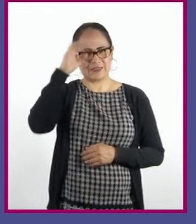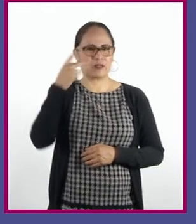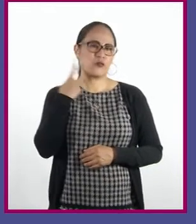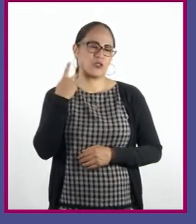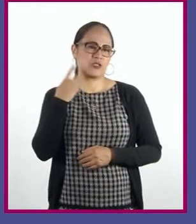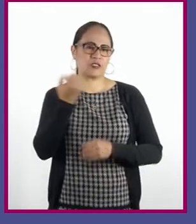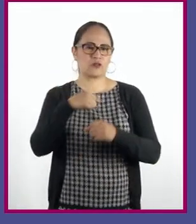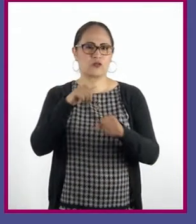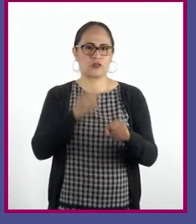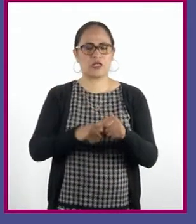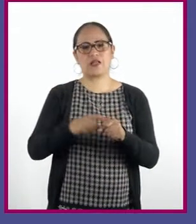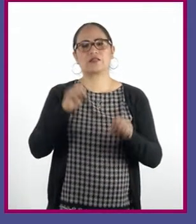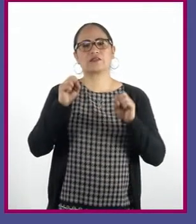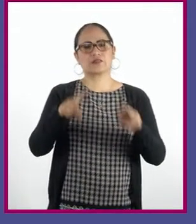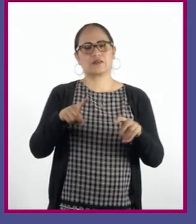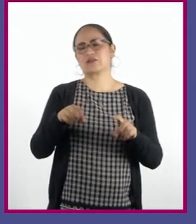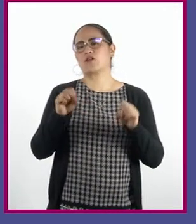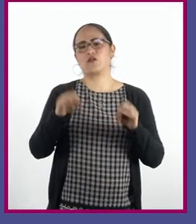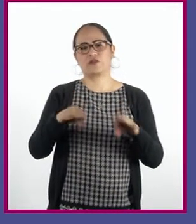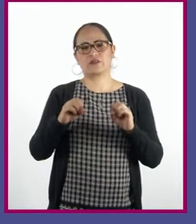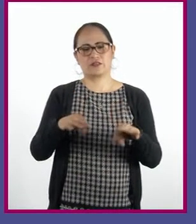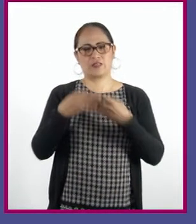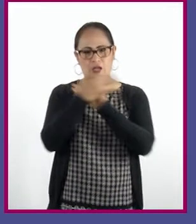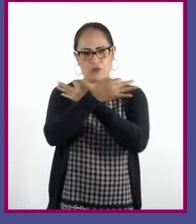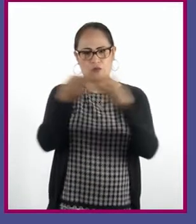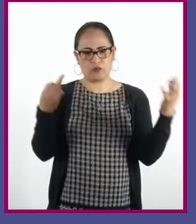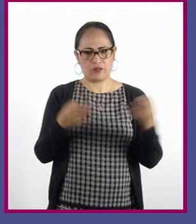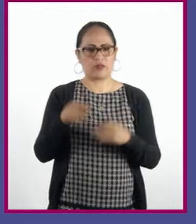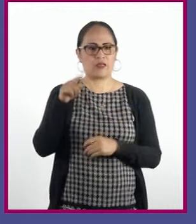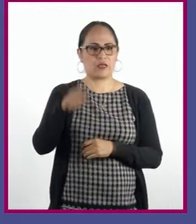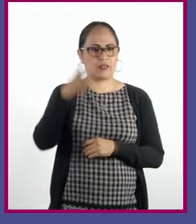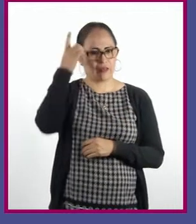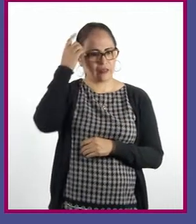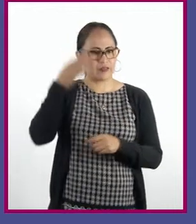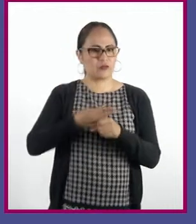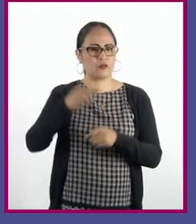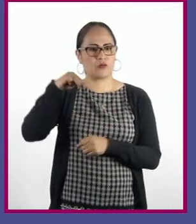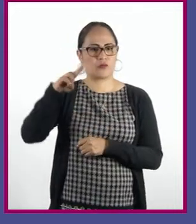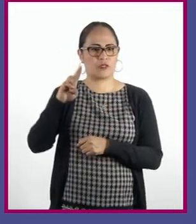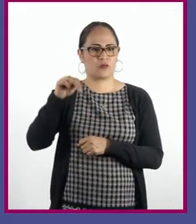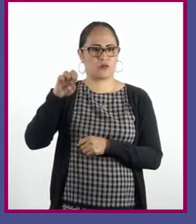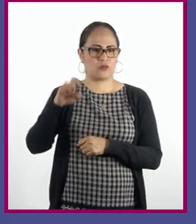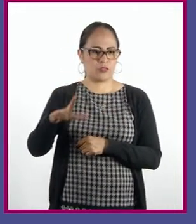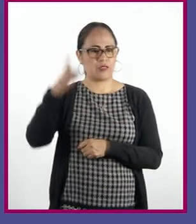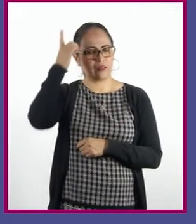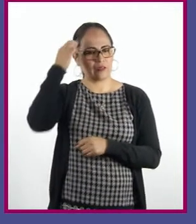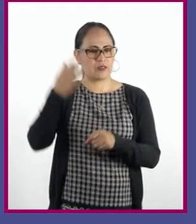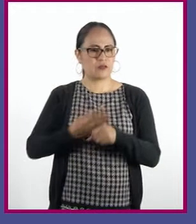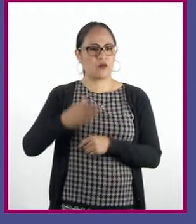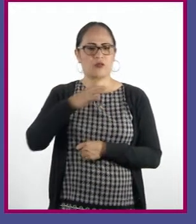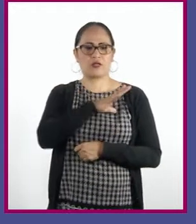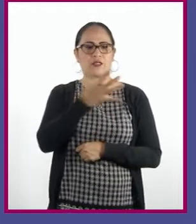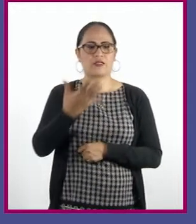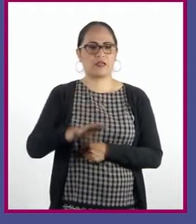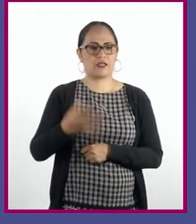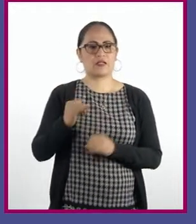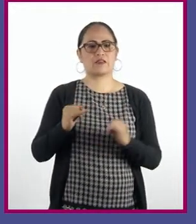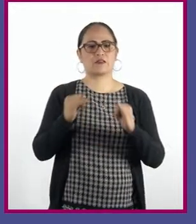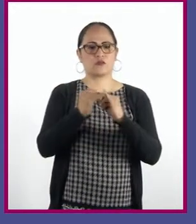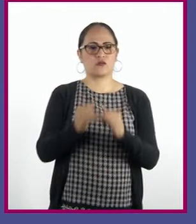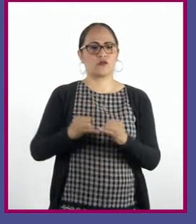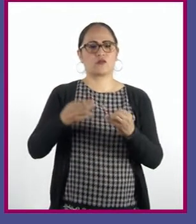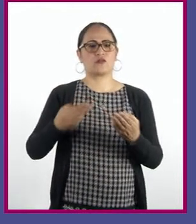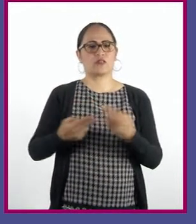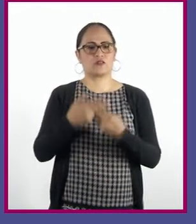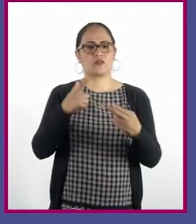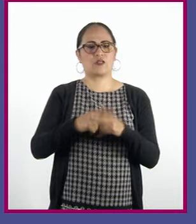de Publicaciones, Dr. Manuel Guerra Zamarro, Director General, Instituto Nacional del Derecho de Autor,